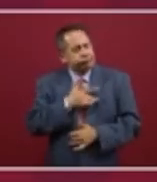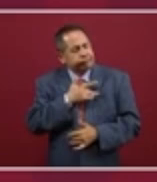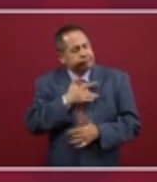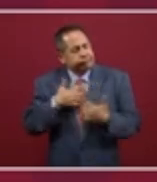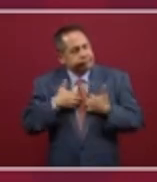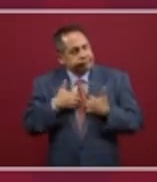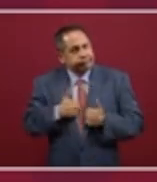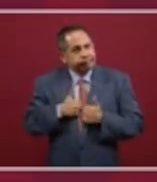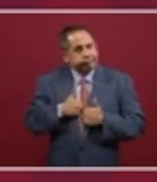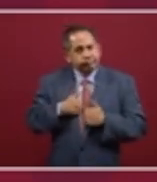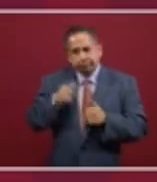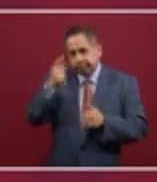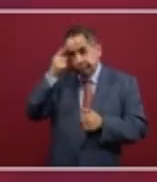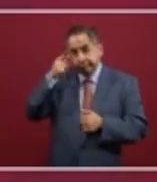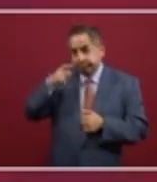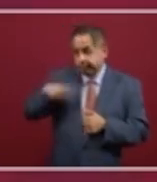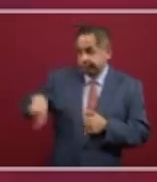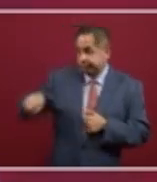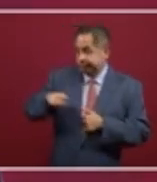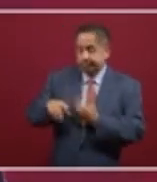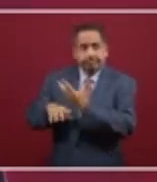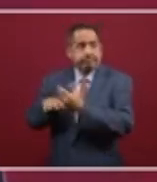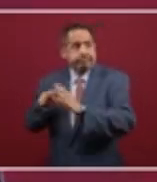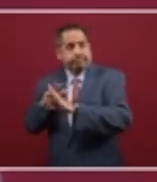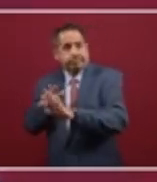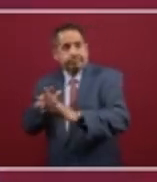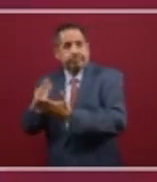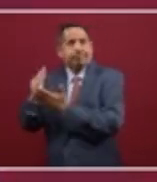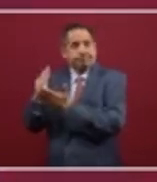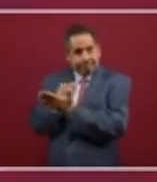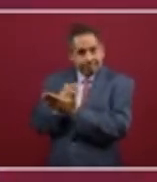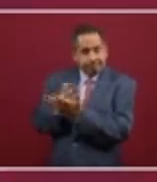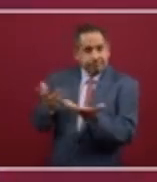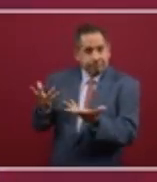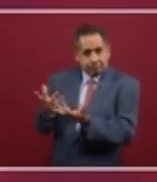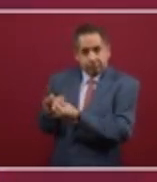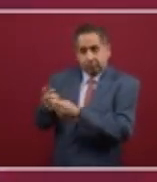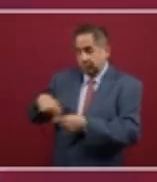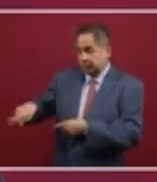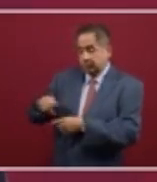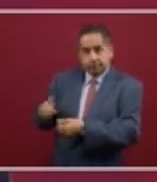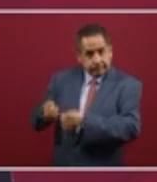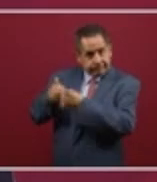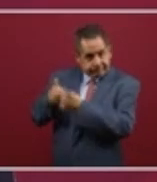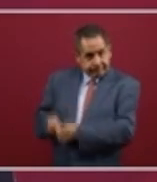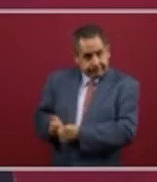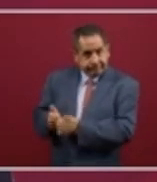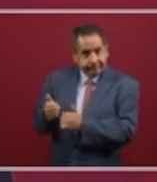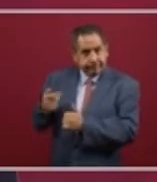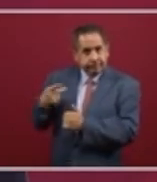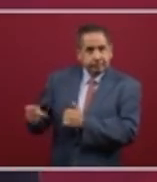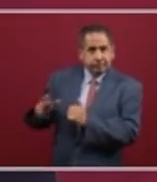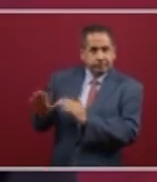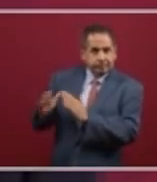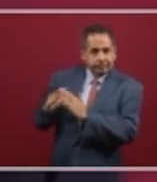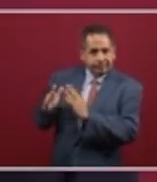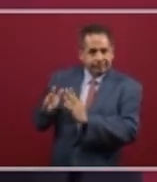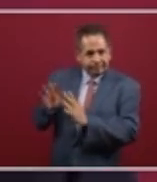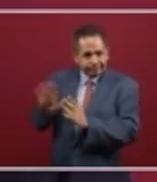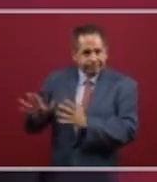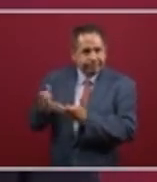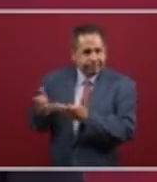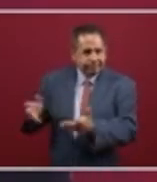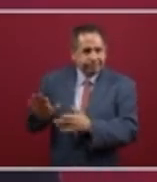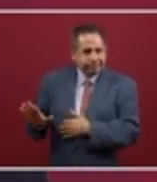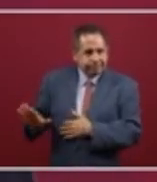a los compromisos asumidos con eeuu el presidente insistió en que la manera más eficaz y humana de enfrentar el fenómeno migratorio es